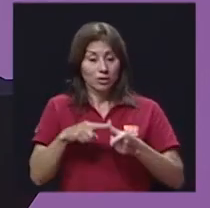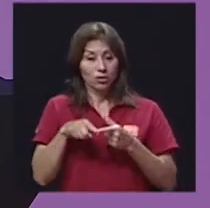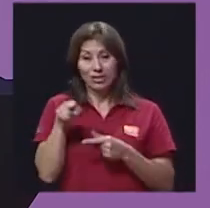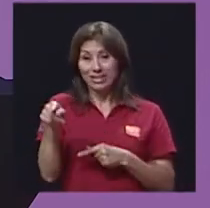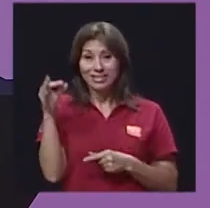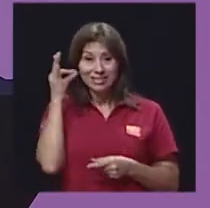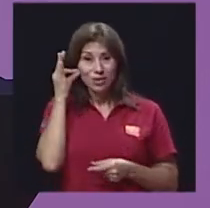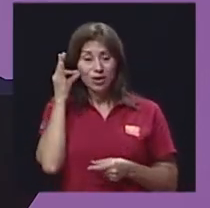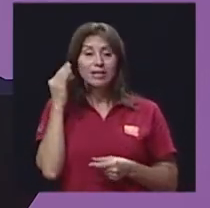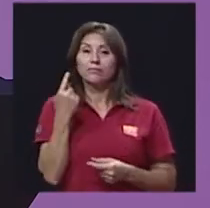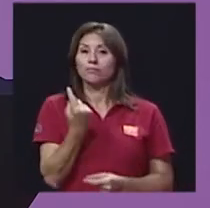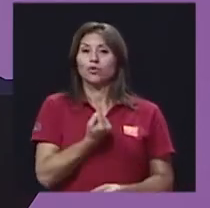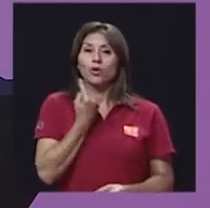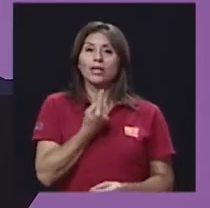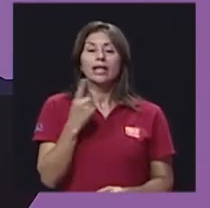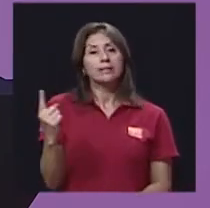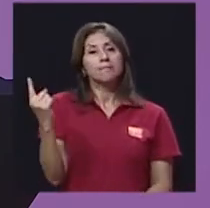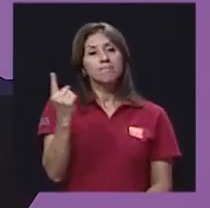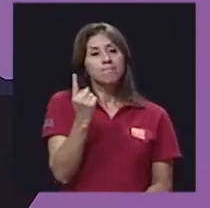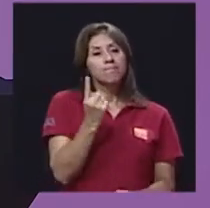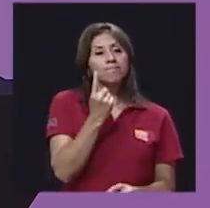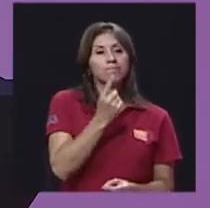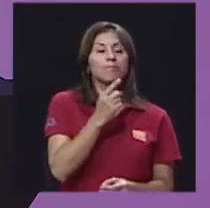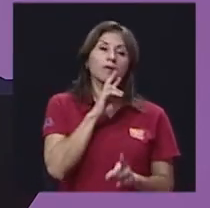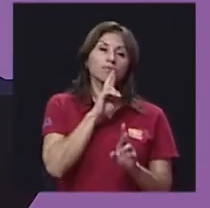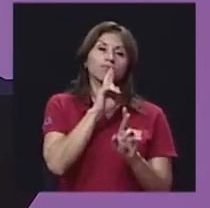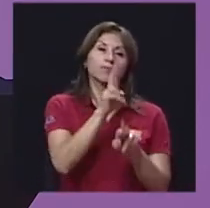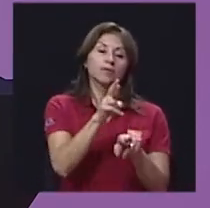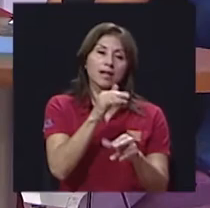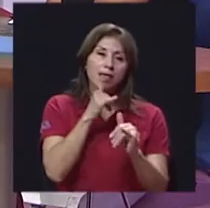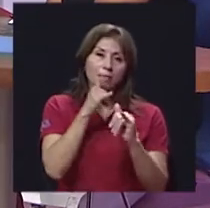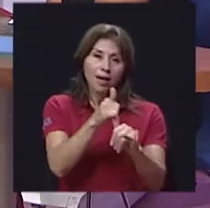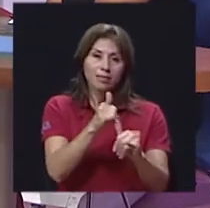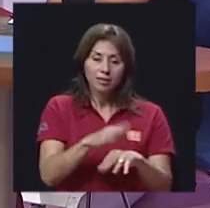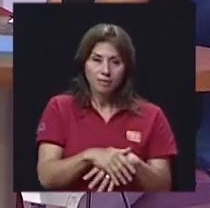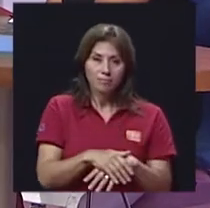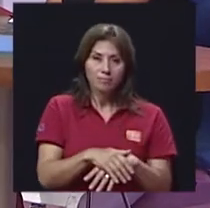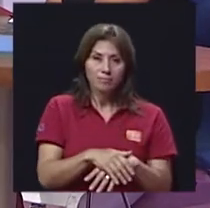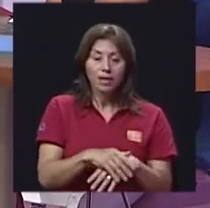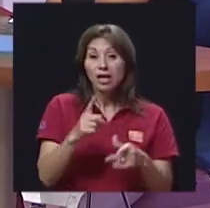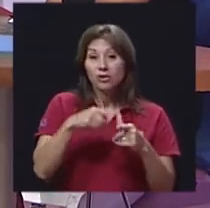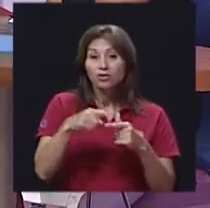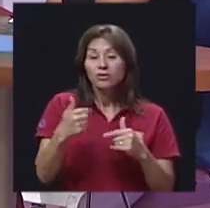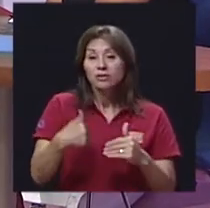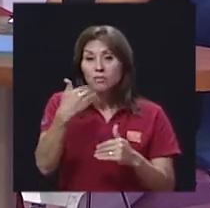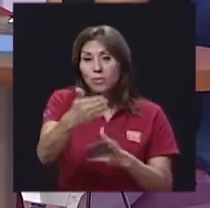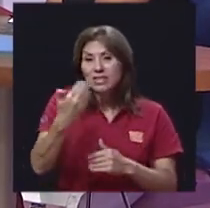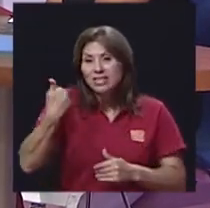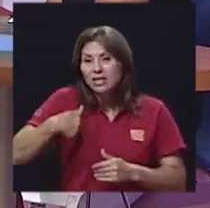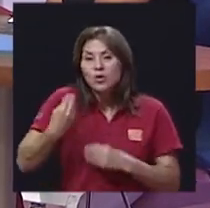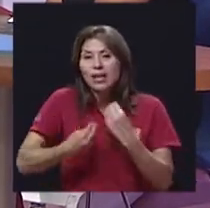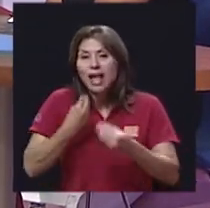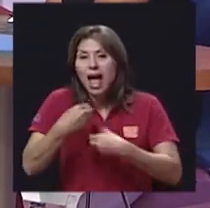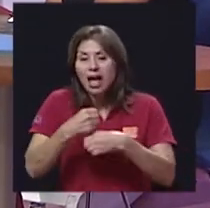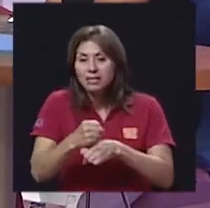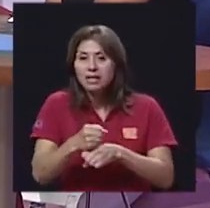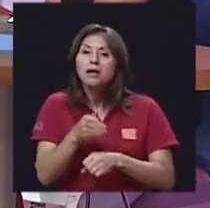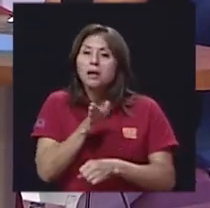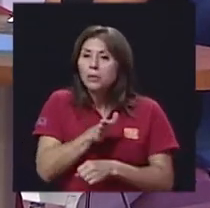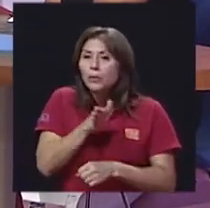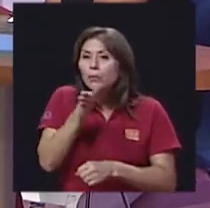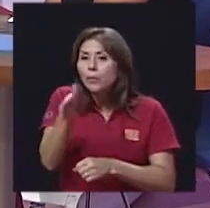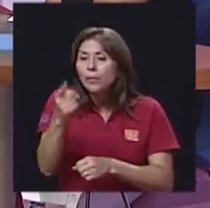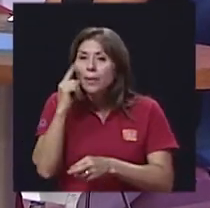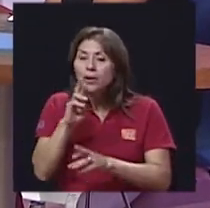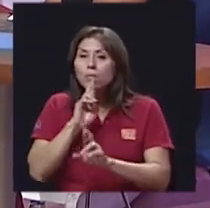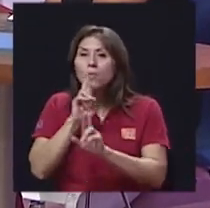el señor va y contesta, porque en alimentos se puede accionar de esa manera. Tanto la persona que reclama el alimento puede ir al juzgado a poner la